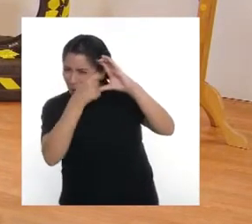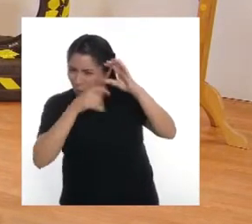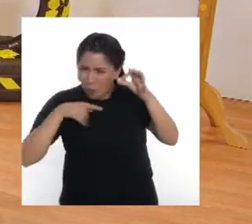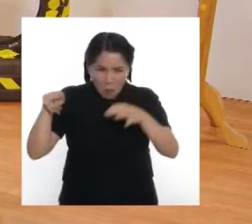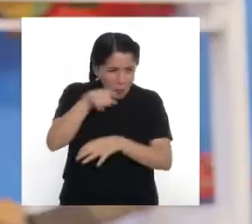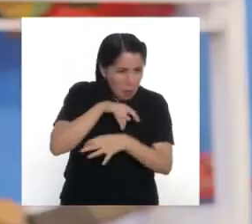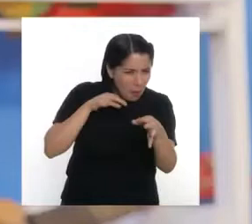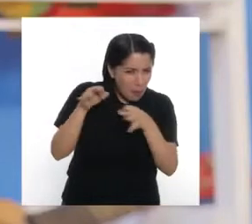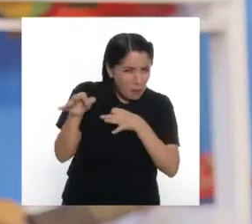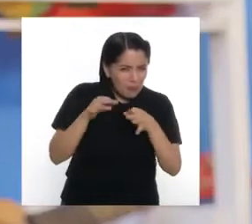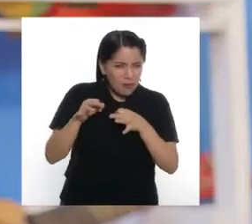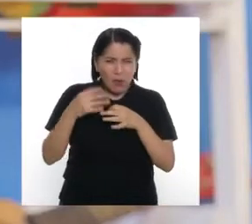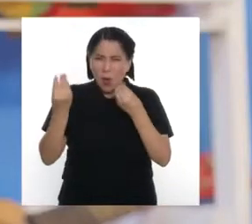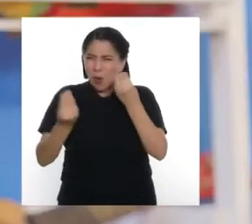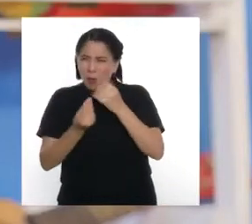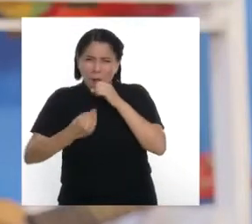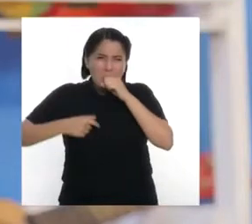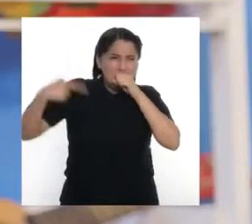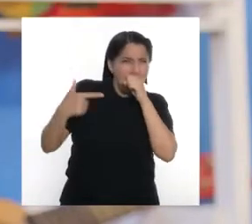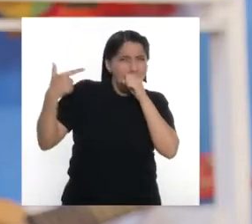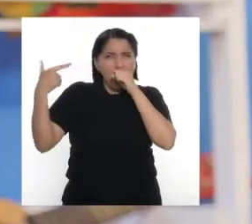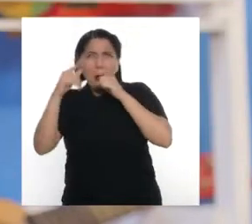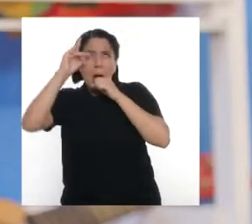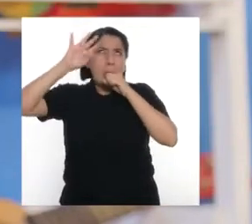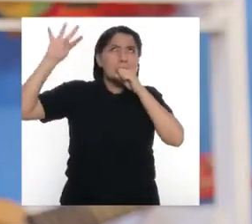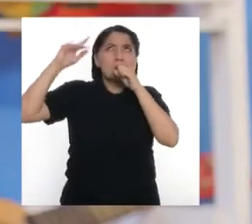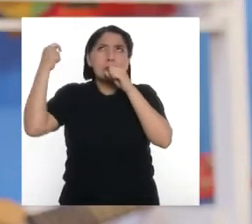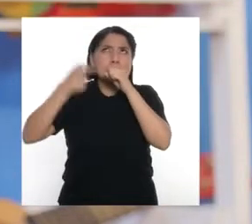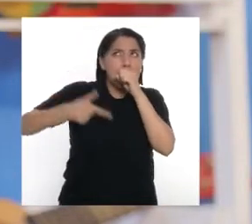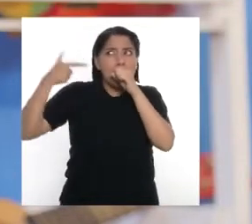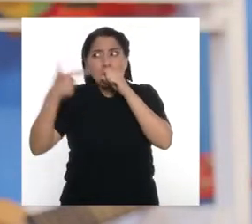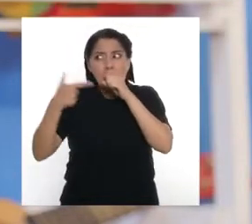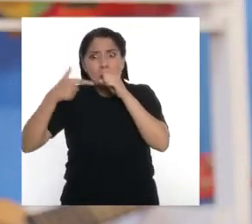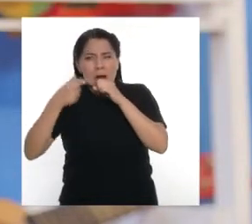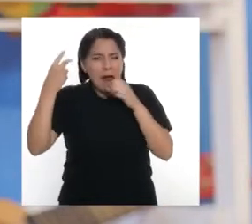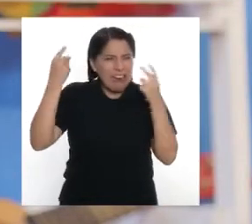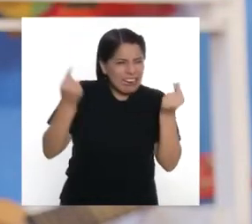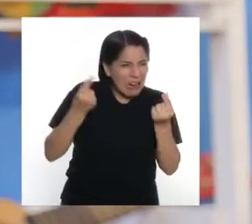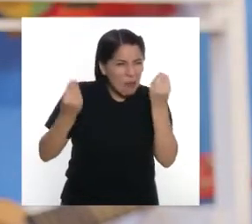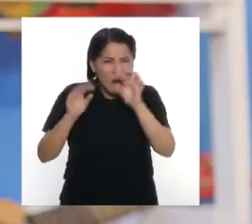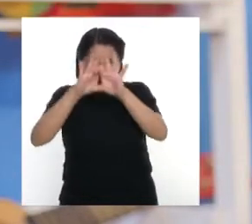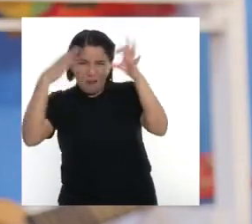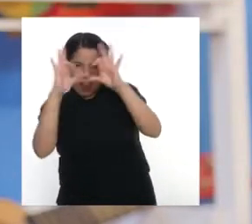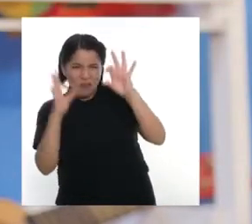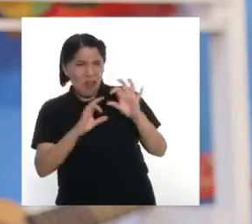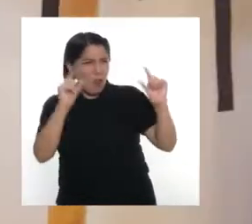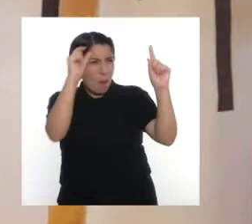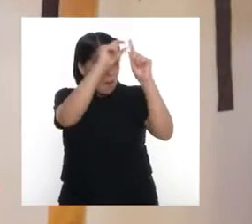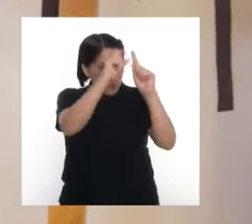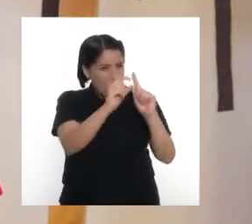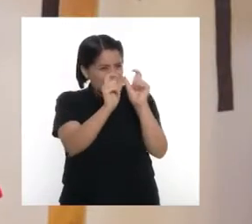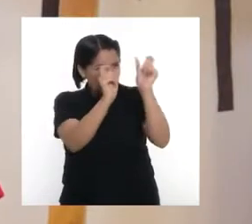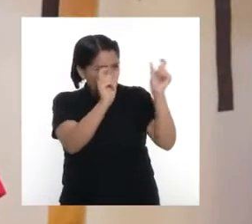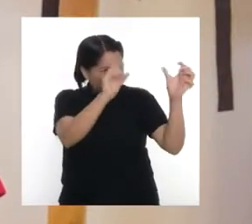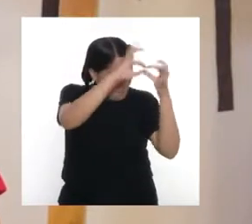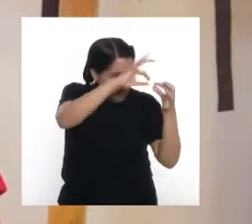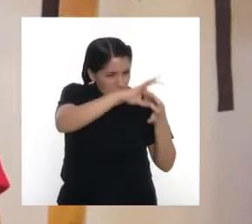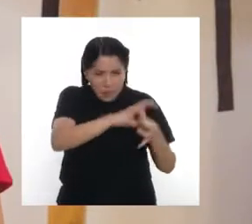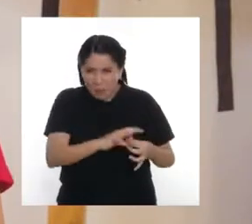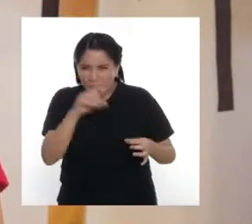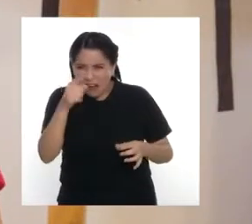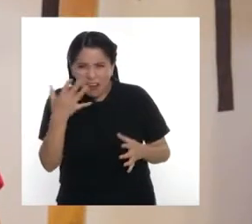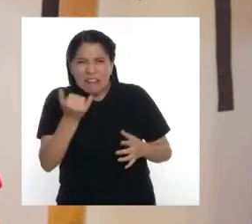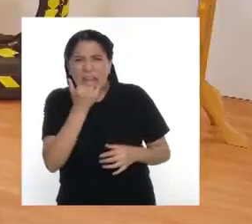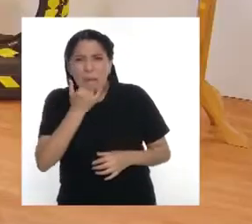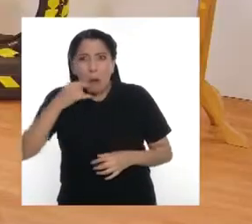video. ¿Improvisan? ¿Eso significa que inventan de un momento a otro frases que rimen? ¿Y qué pasa si se quedan sin